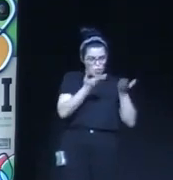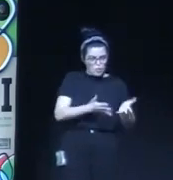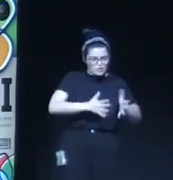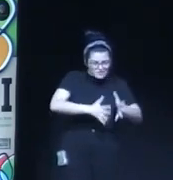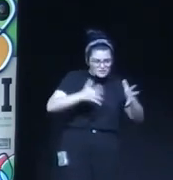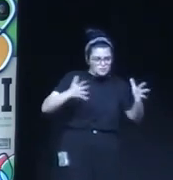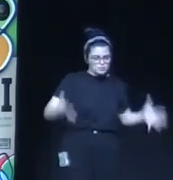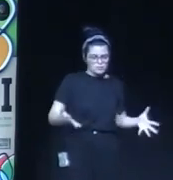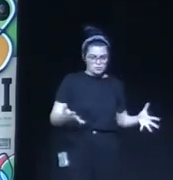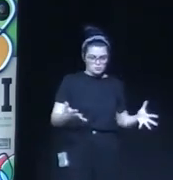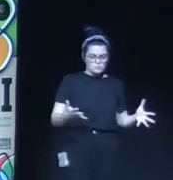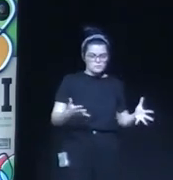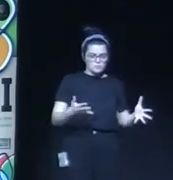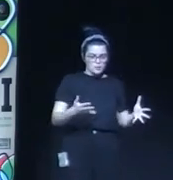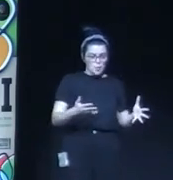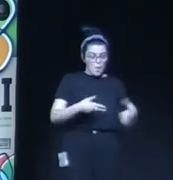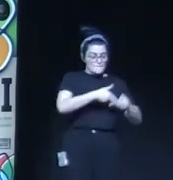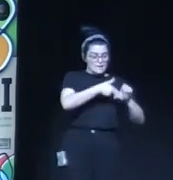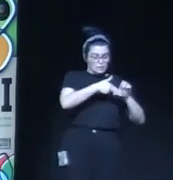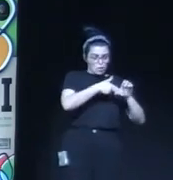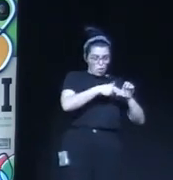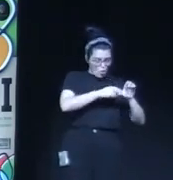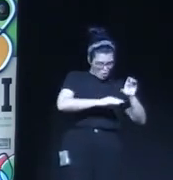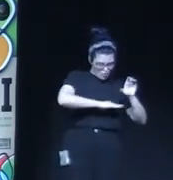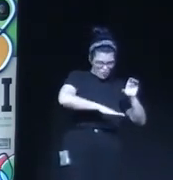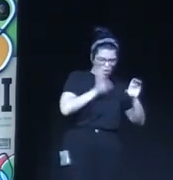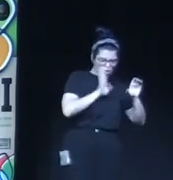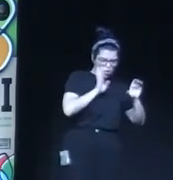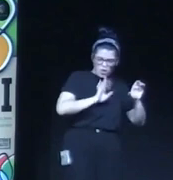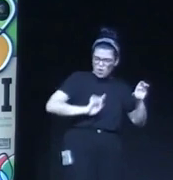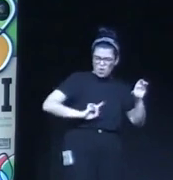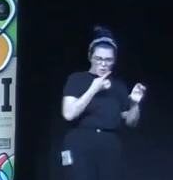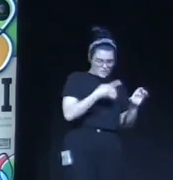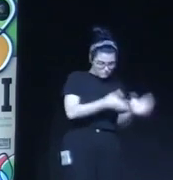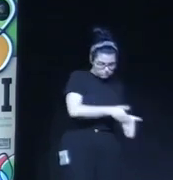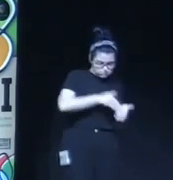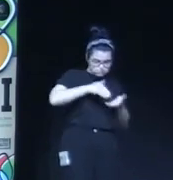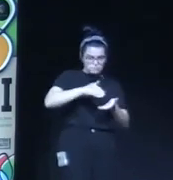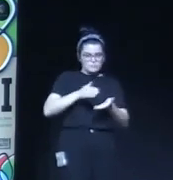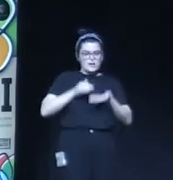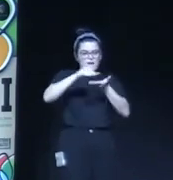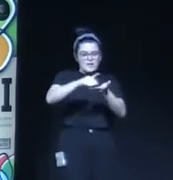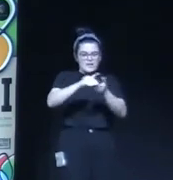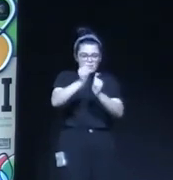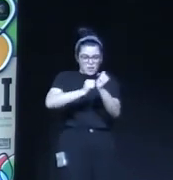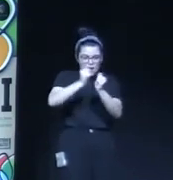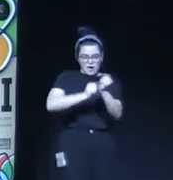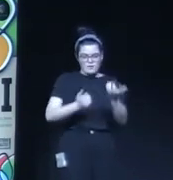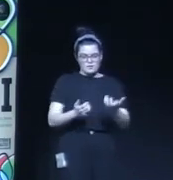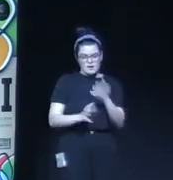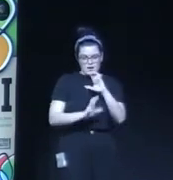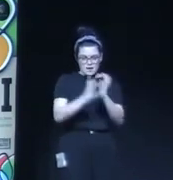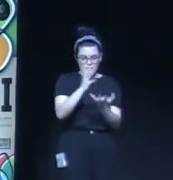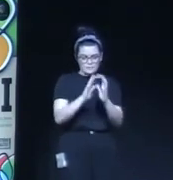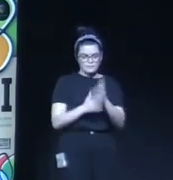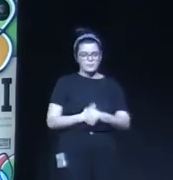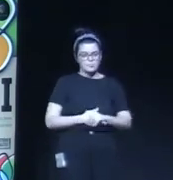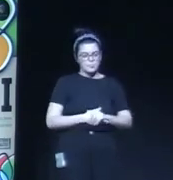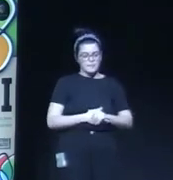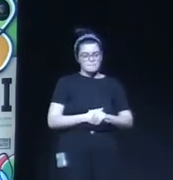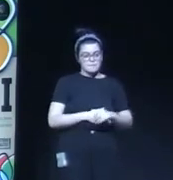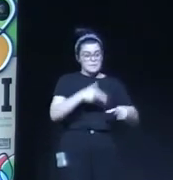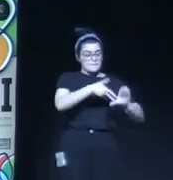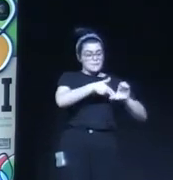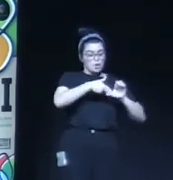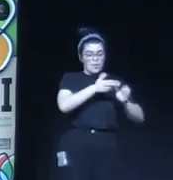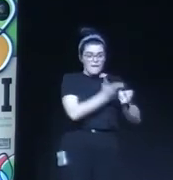últimos restos del petróleo, o sea, lo más sucio, lo que se llama el petróleo de fondo de barril. Es una refinería que se